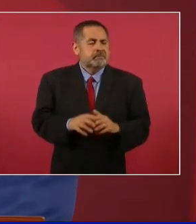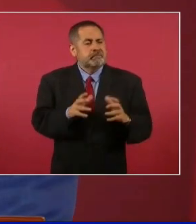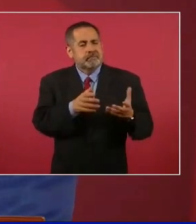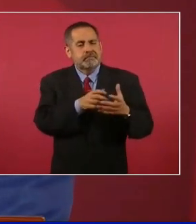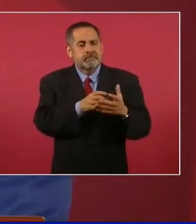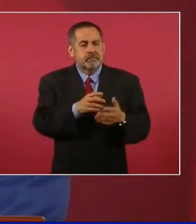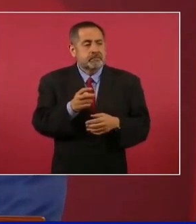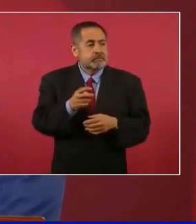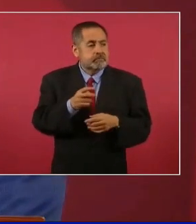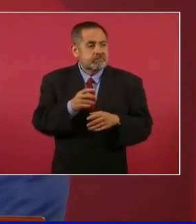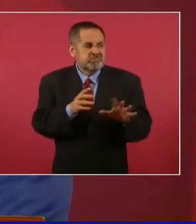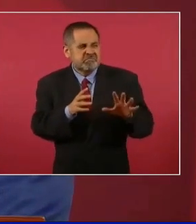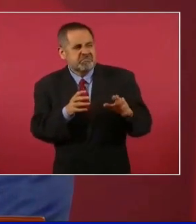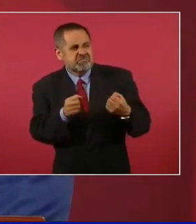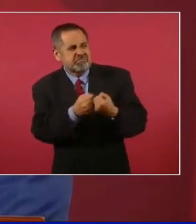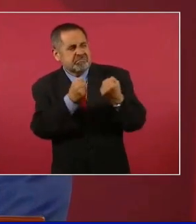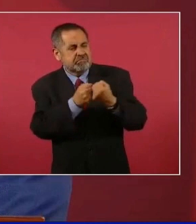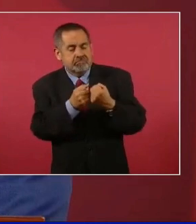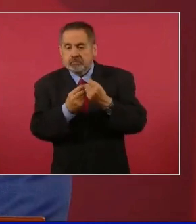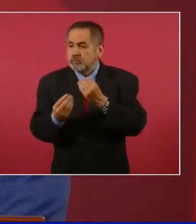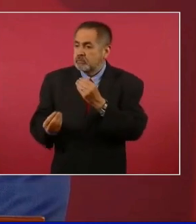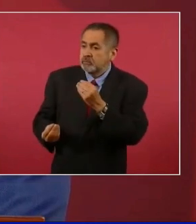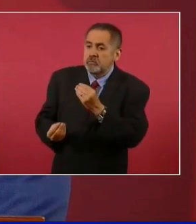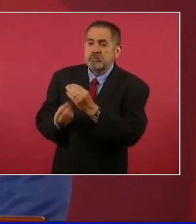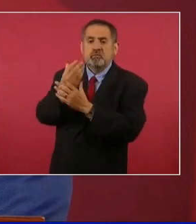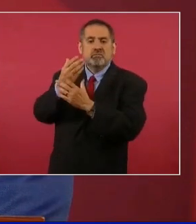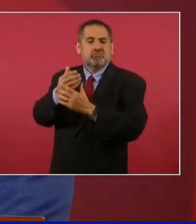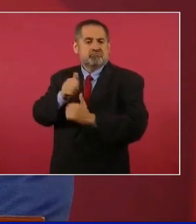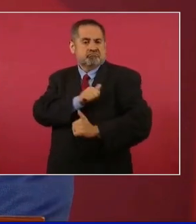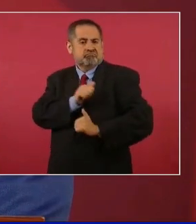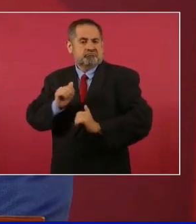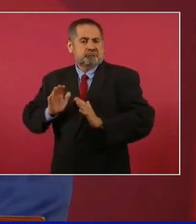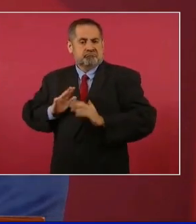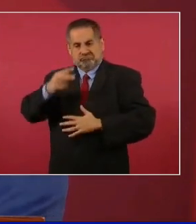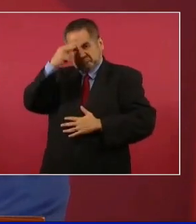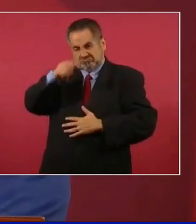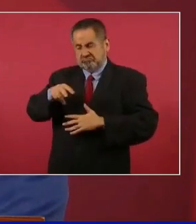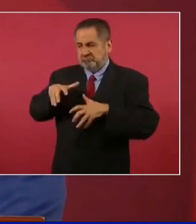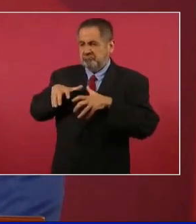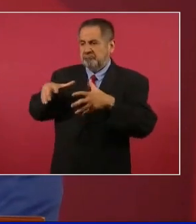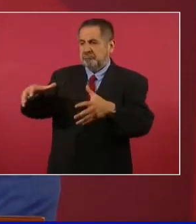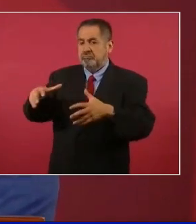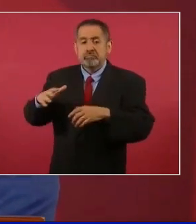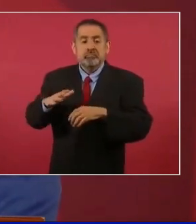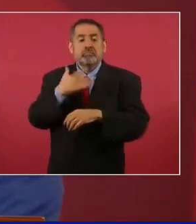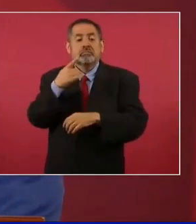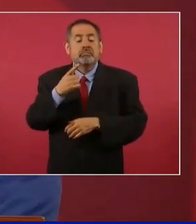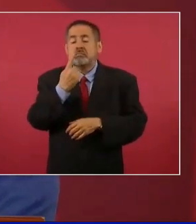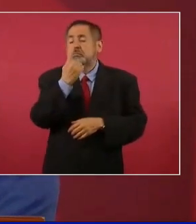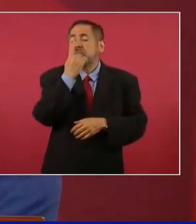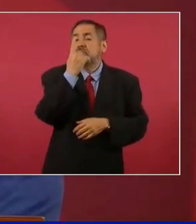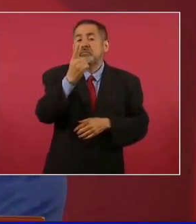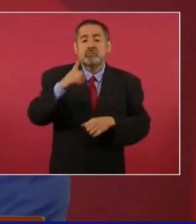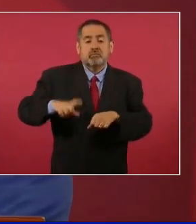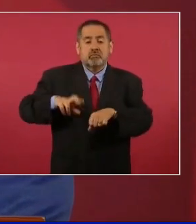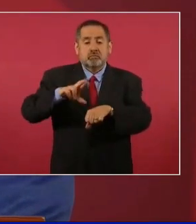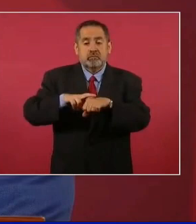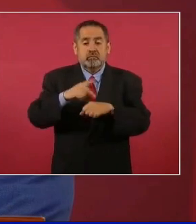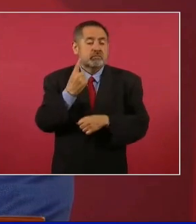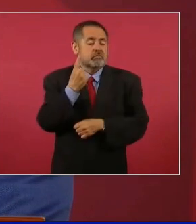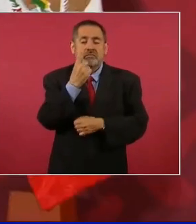Entonces, así surge el ejército, porque un gobernador, el único,